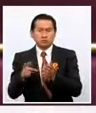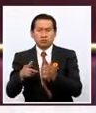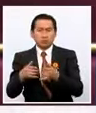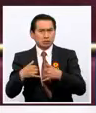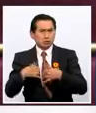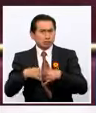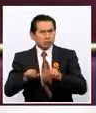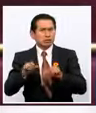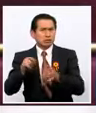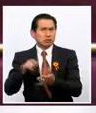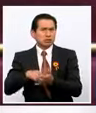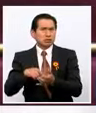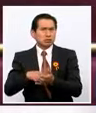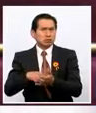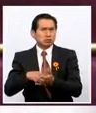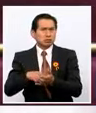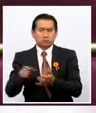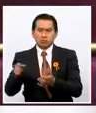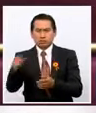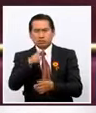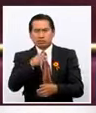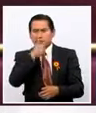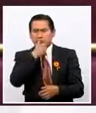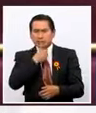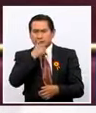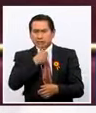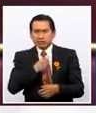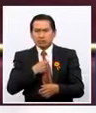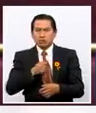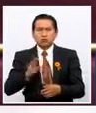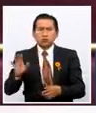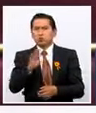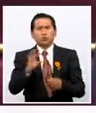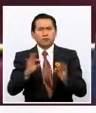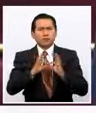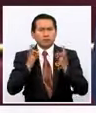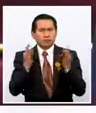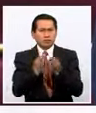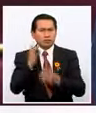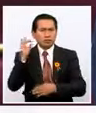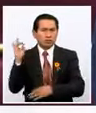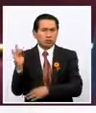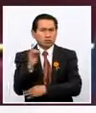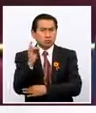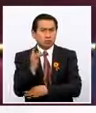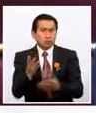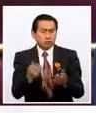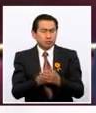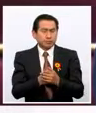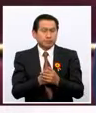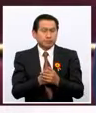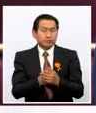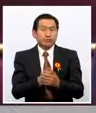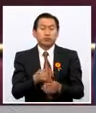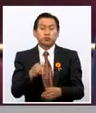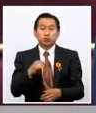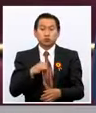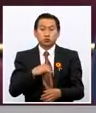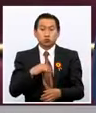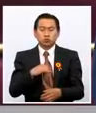significa enormes esfuerzos para las familias bolivianas y quiero agradecer